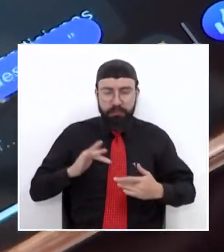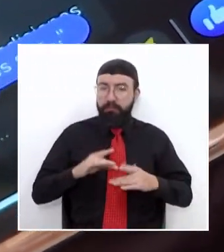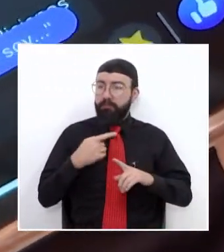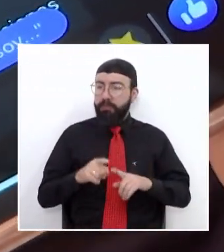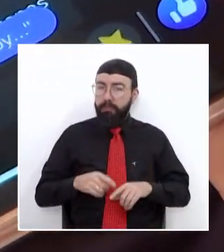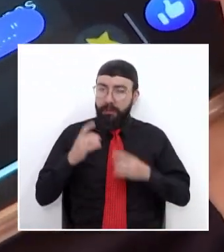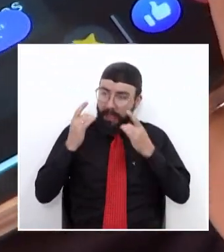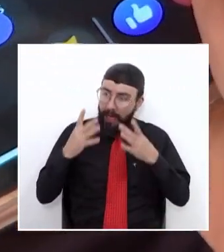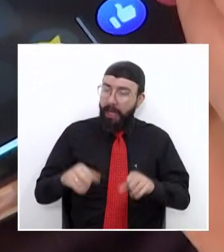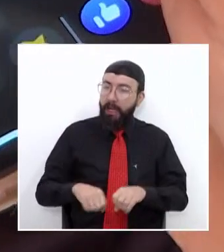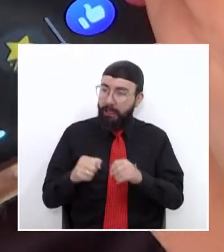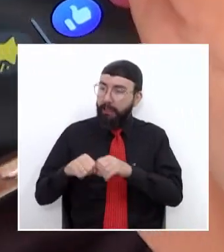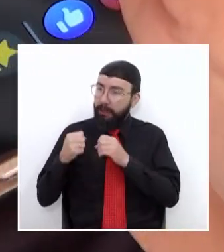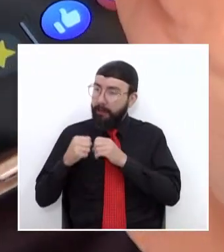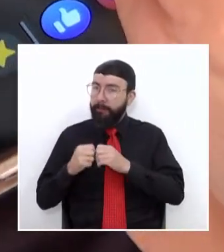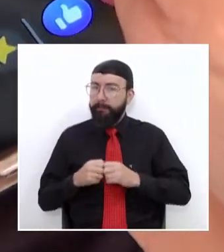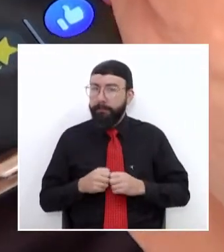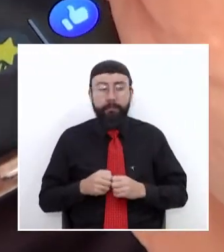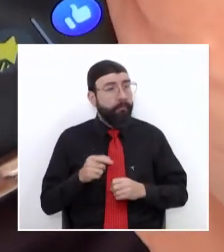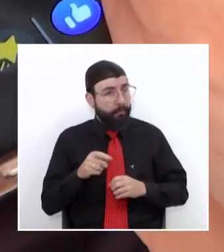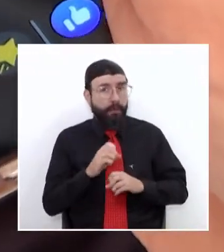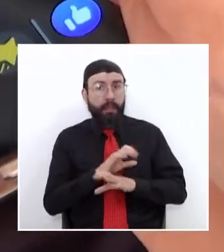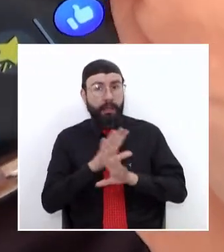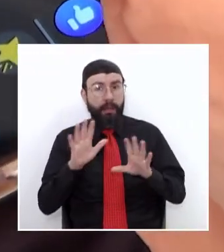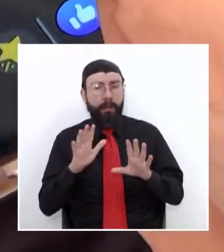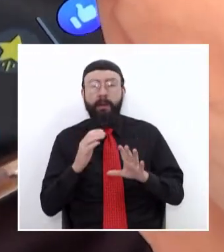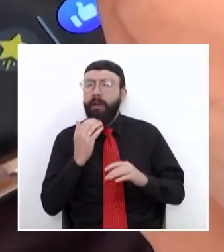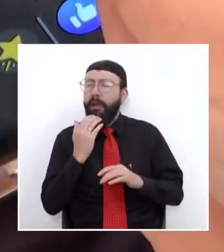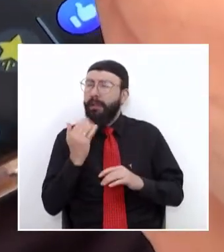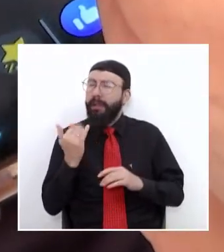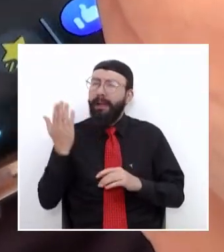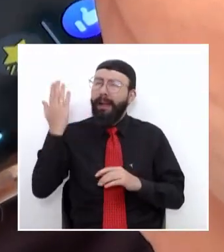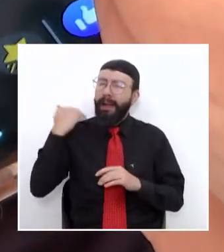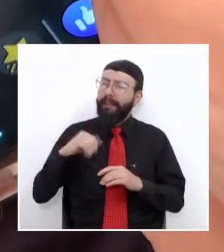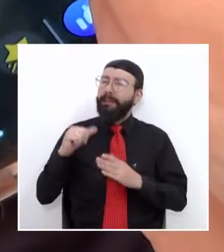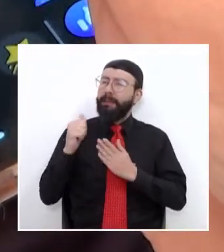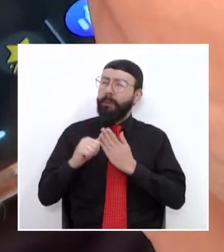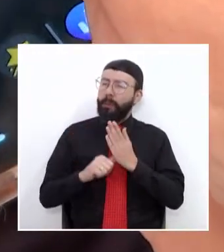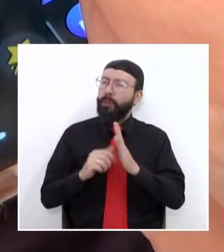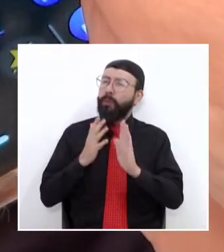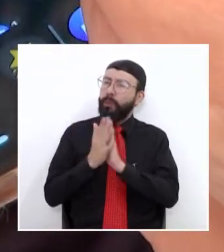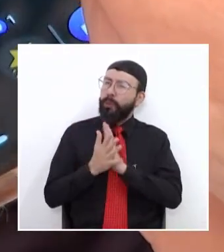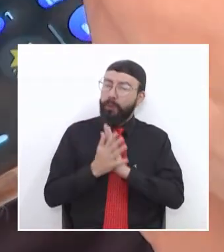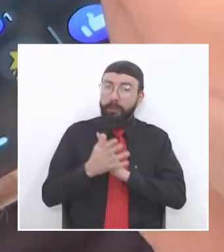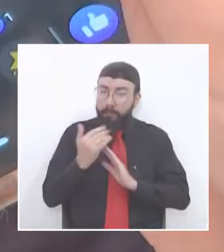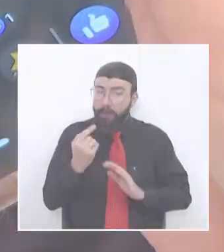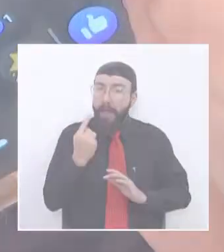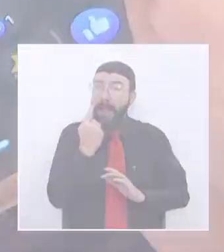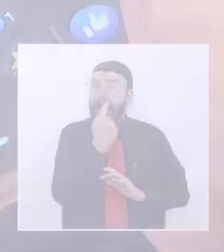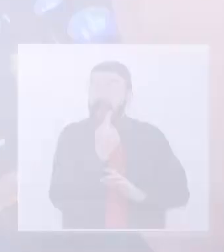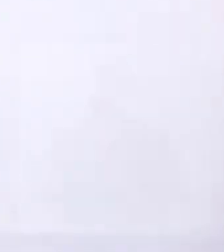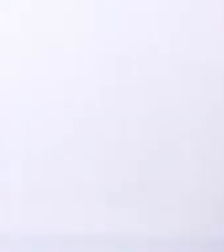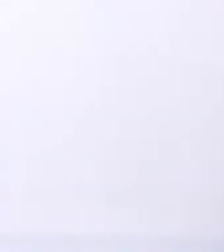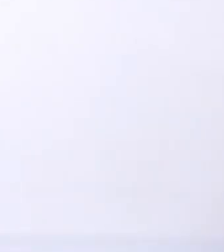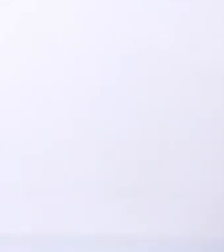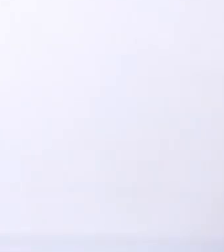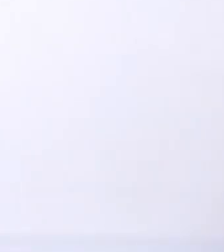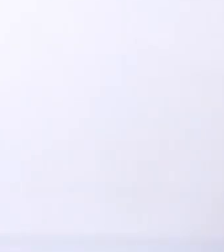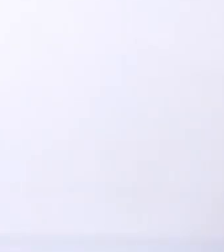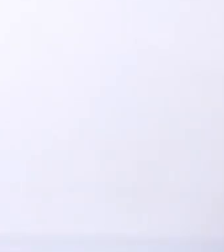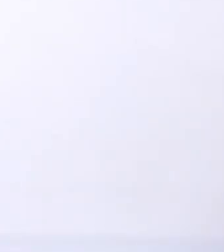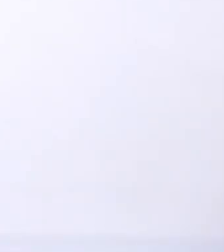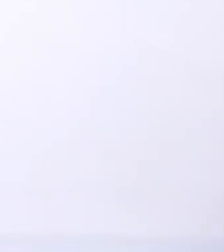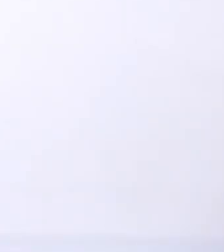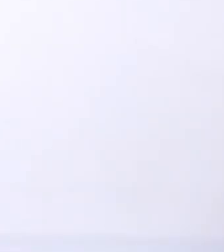claro. En la, digamos que en el programa pasado, cuando hablamos de esa parte de la lengua, hablábamos de algo muy bonito, es de